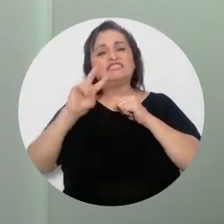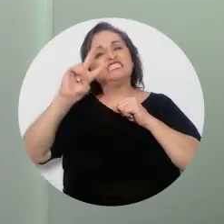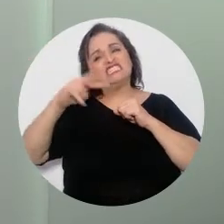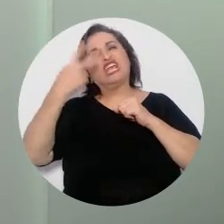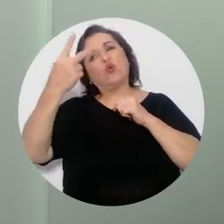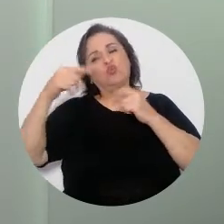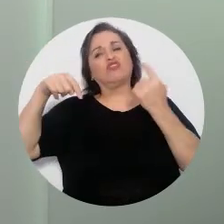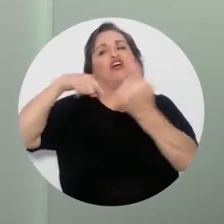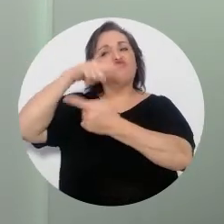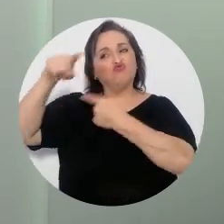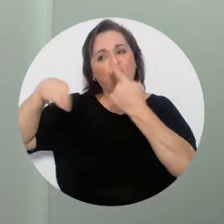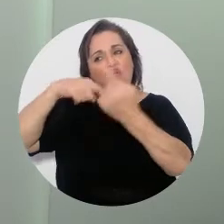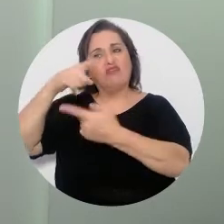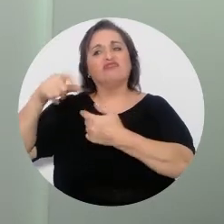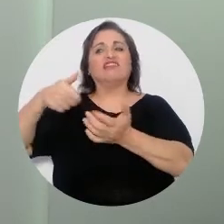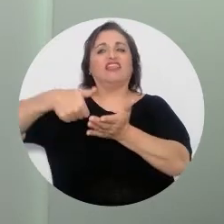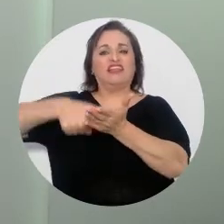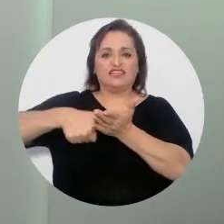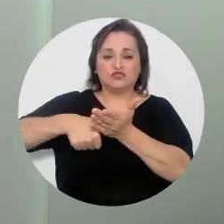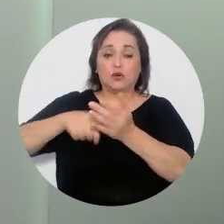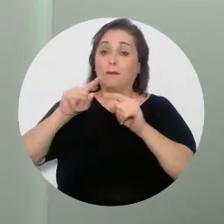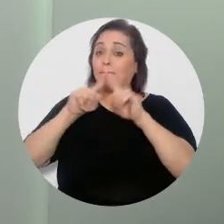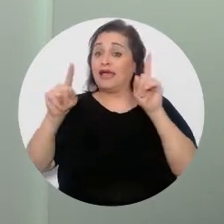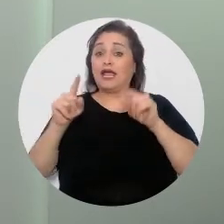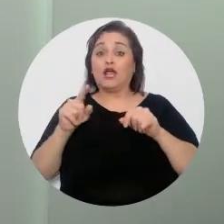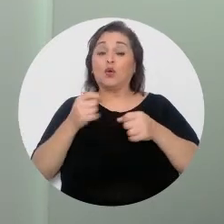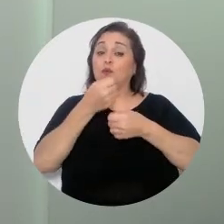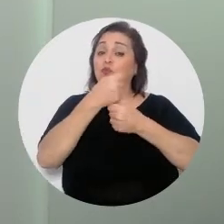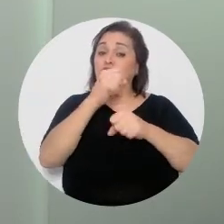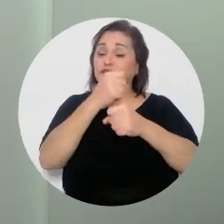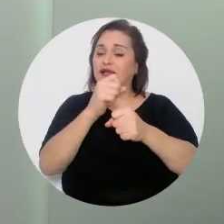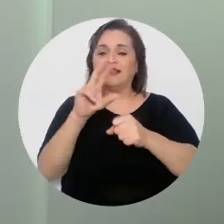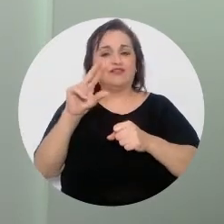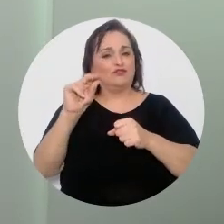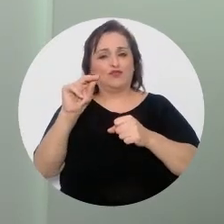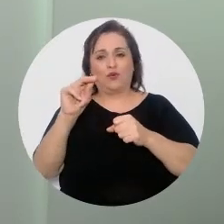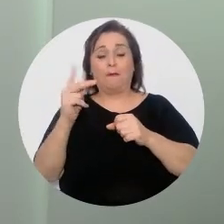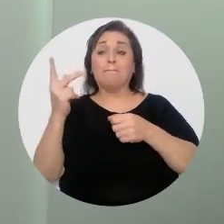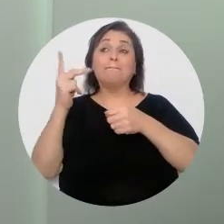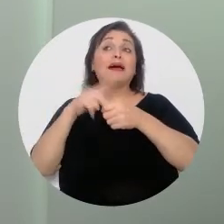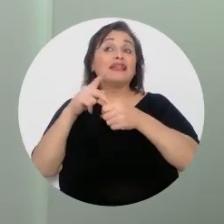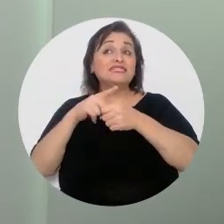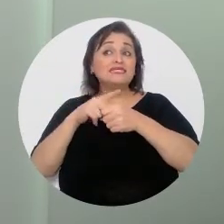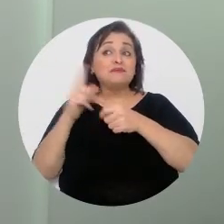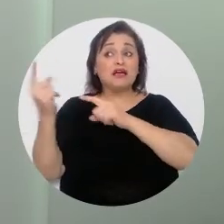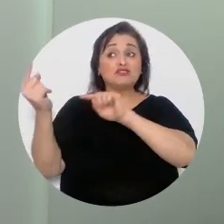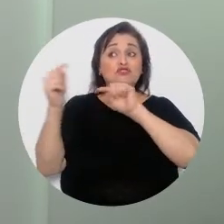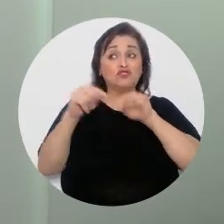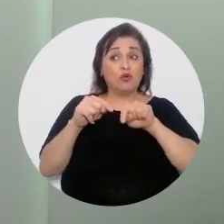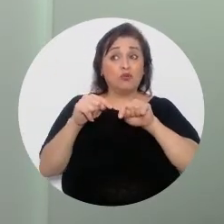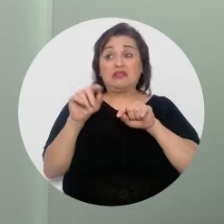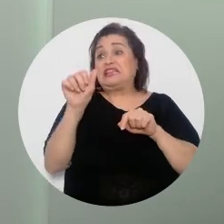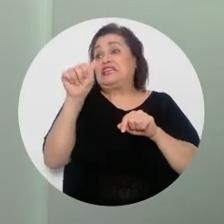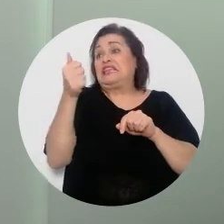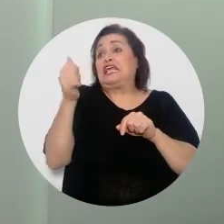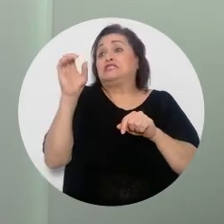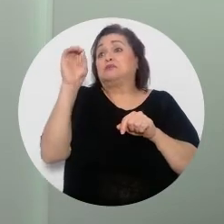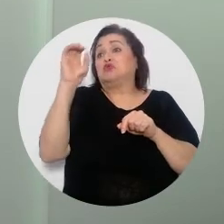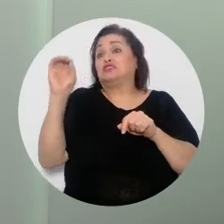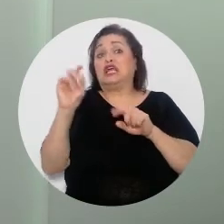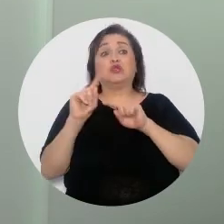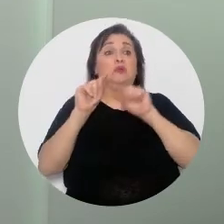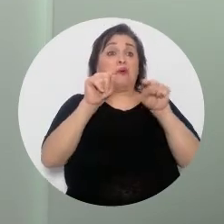en ese caso hay que ir a una segunda ronda de elección. Pero en este caso no. Ese es el problema de la participación. Es decir, con solo